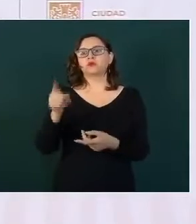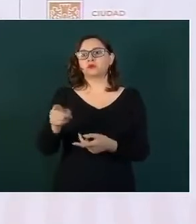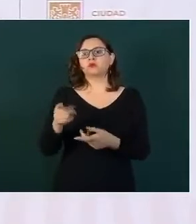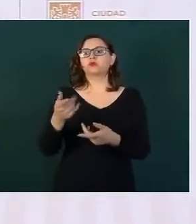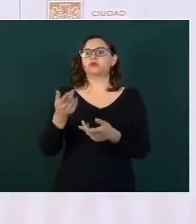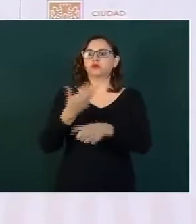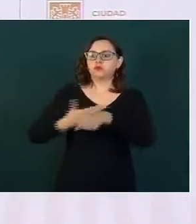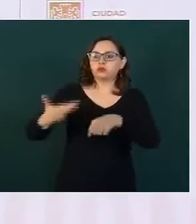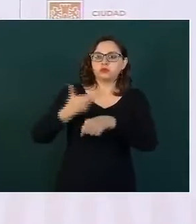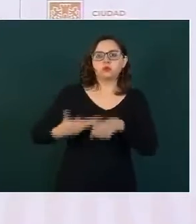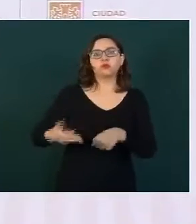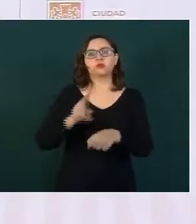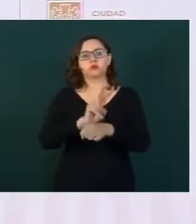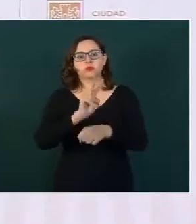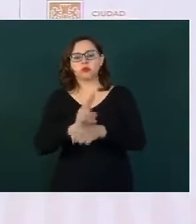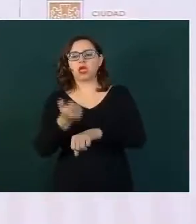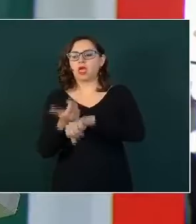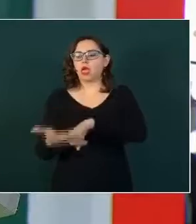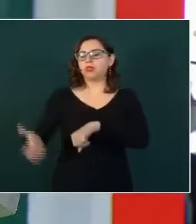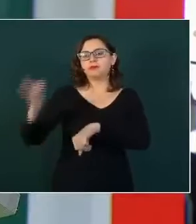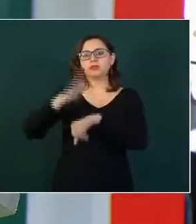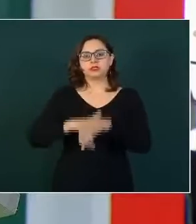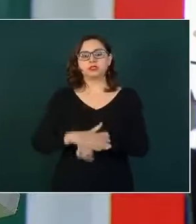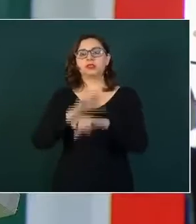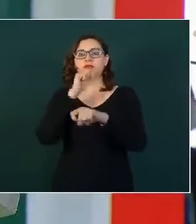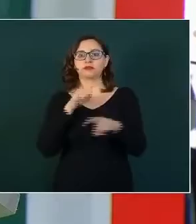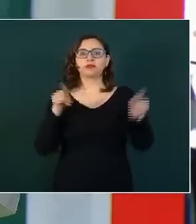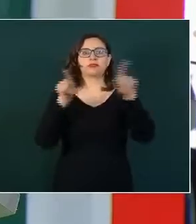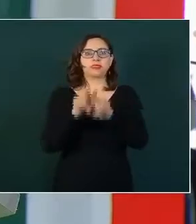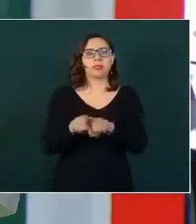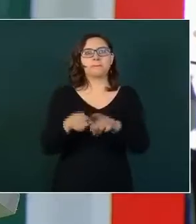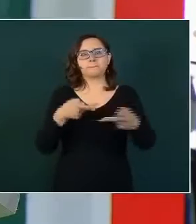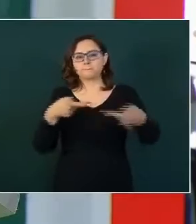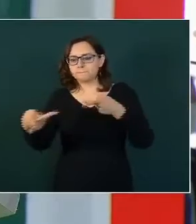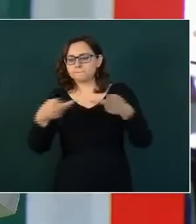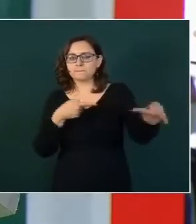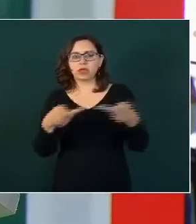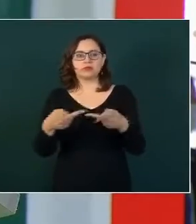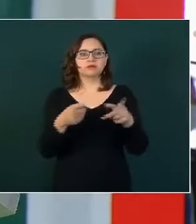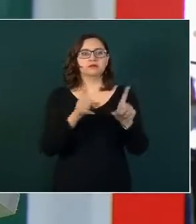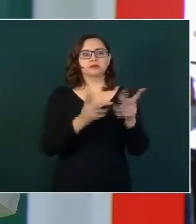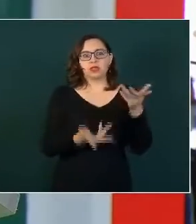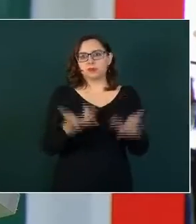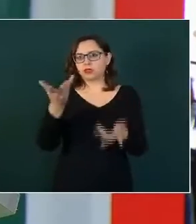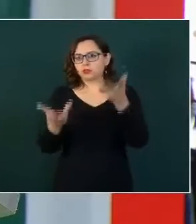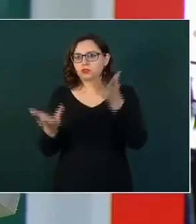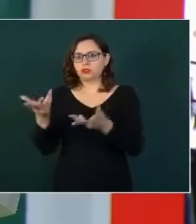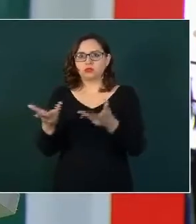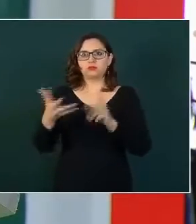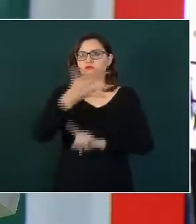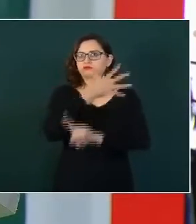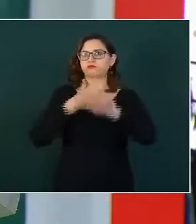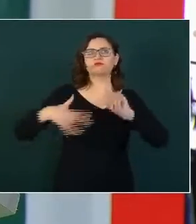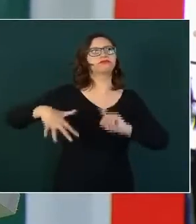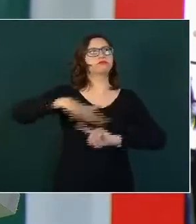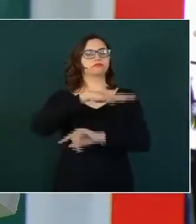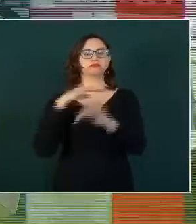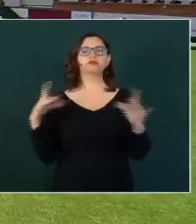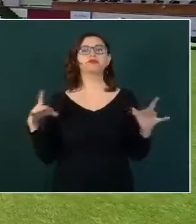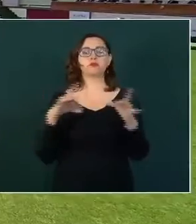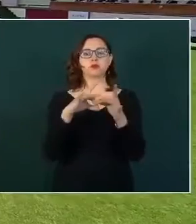aspectos operativos, administrativos y logísticos de acuerdo a las prioridades de ese entonces.